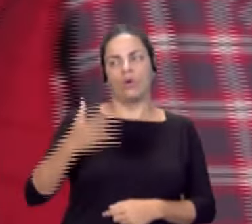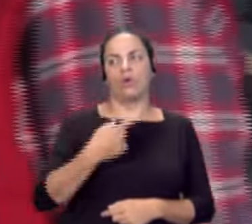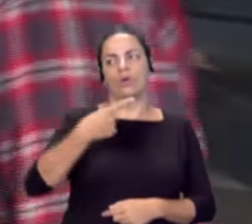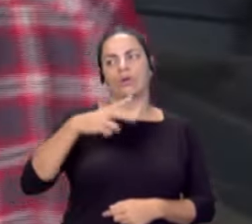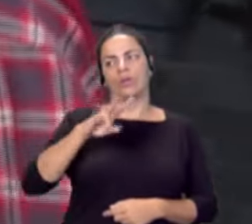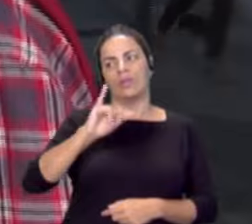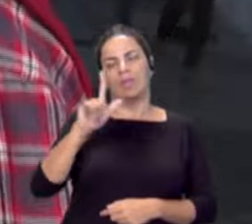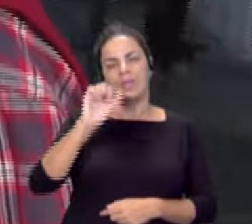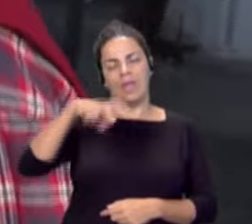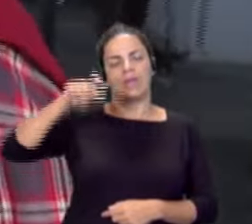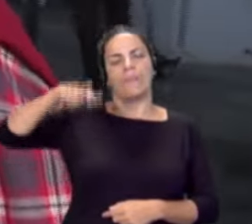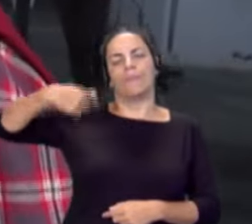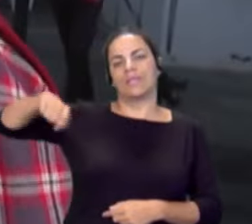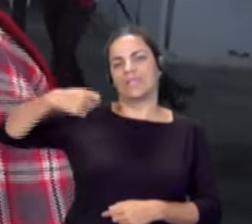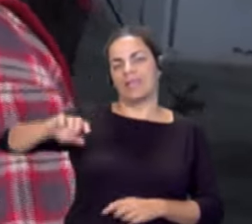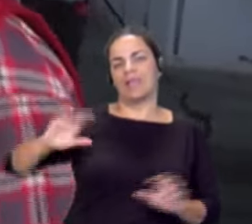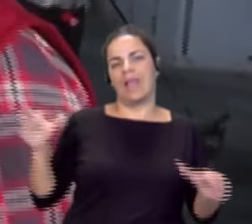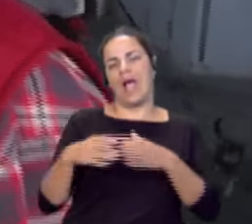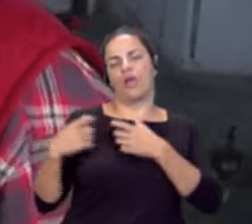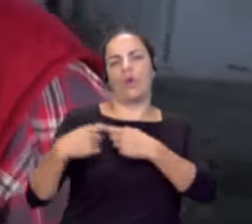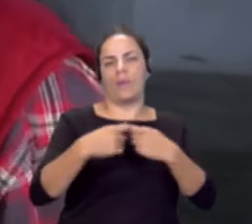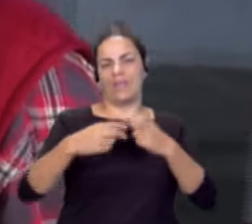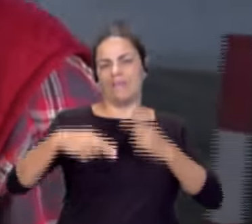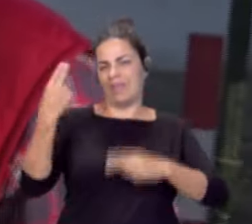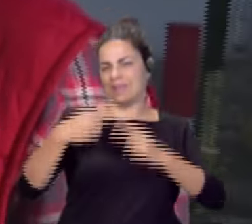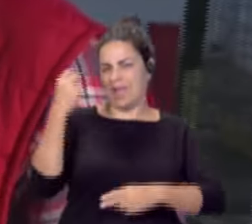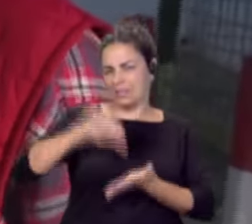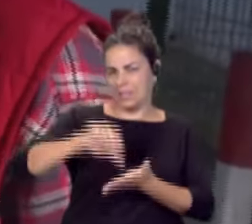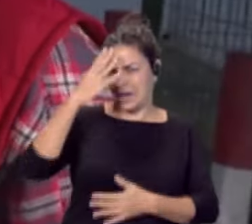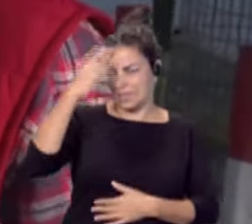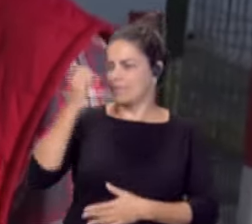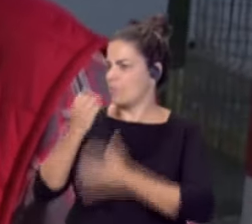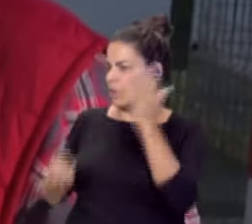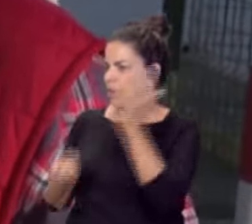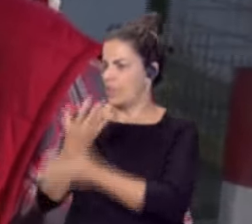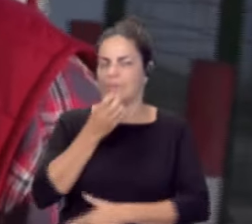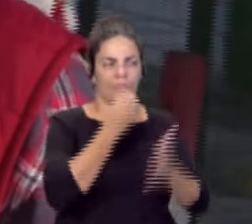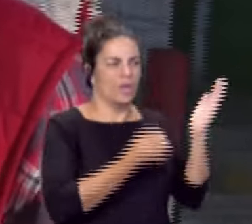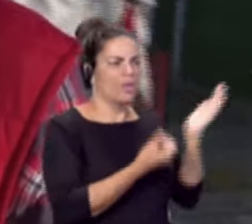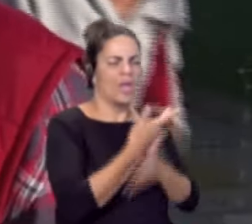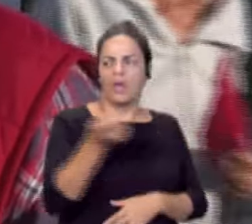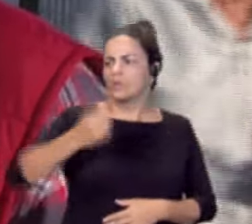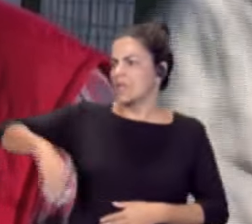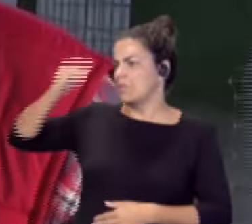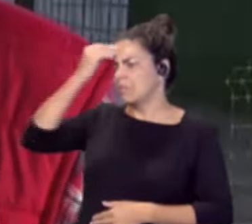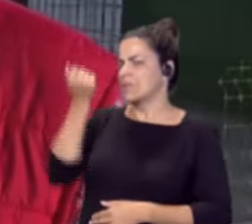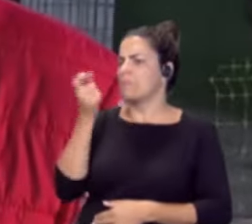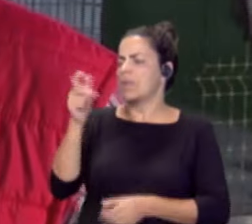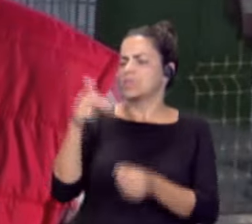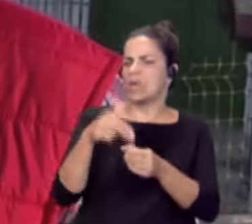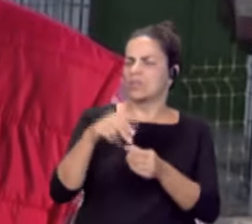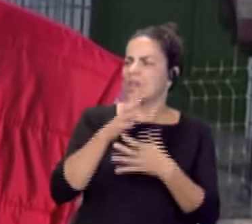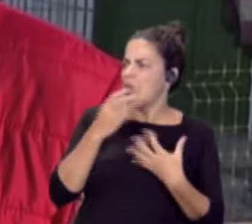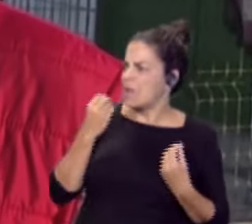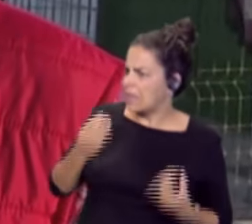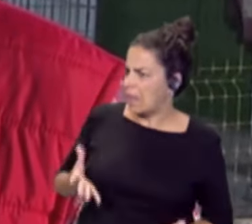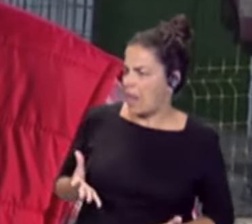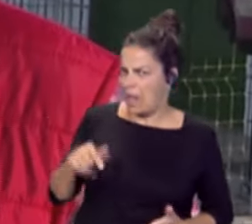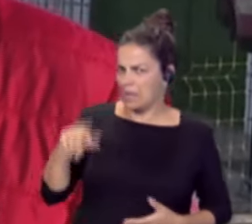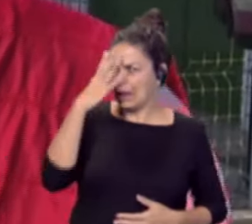de Recife. Lito, buenos días. Muy buenos días. ¿Cómo valoran ustedes el precio del combustible aquí en la isla? Bueno, pues ahora mismo el periodo en que estamos,